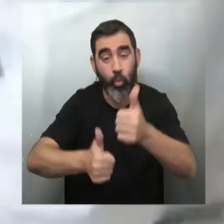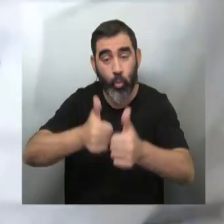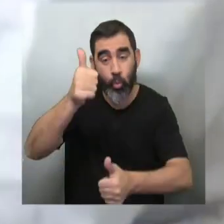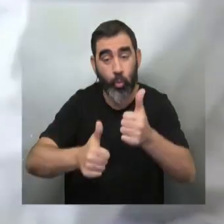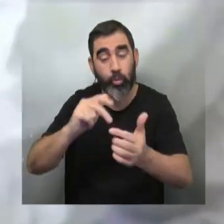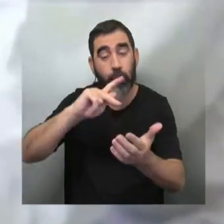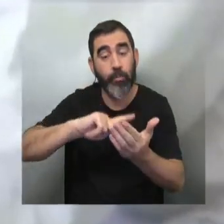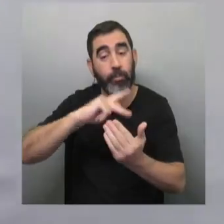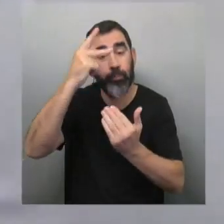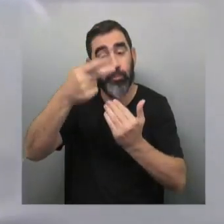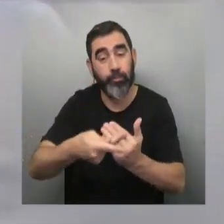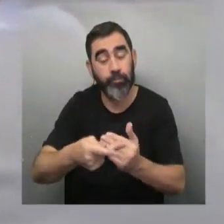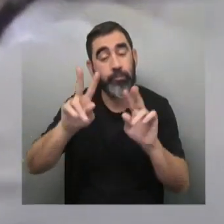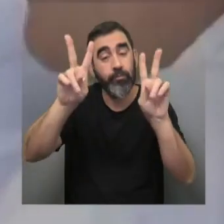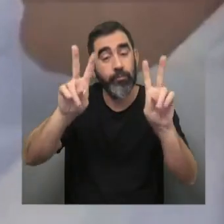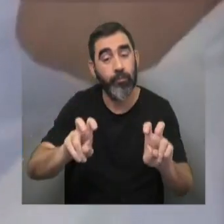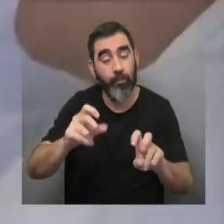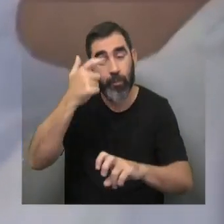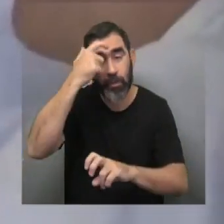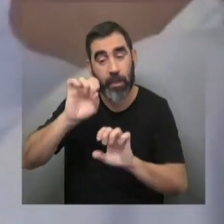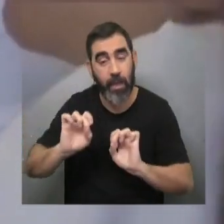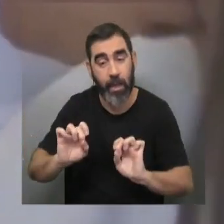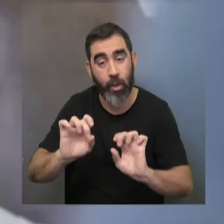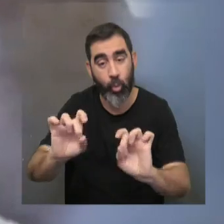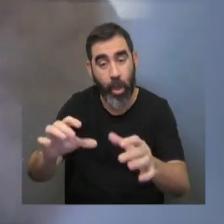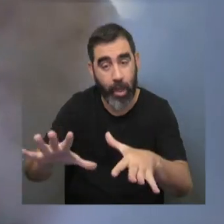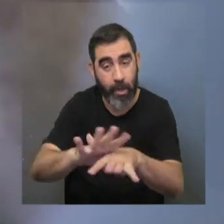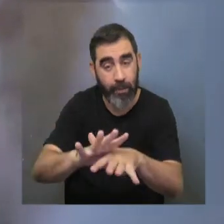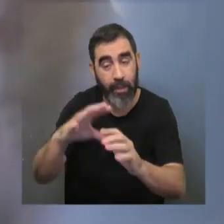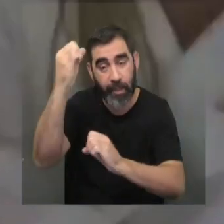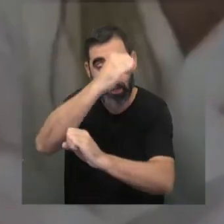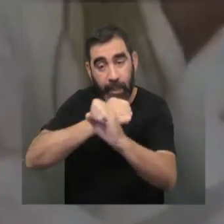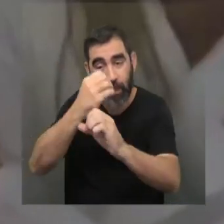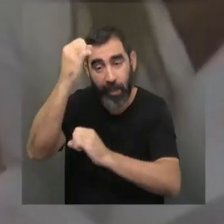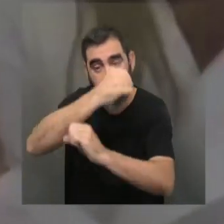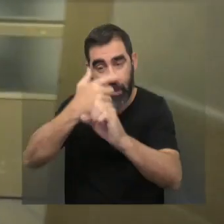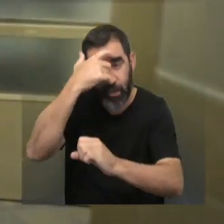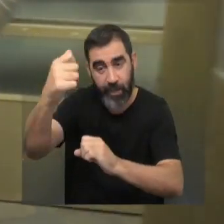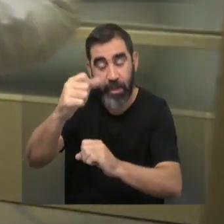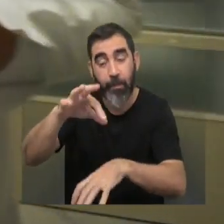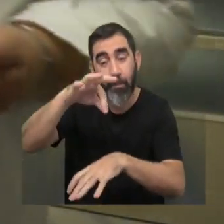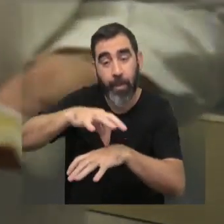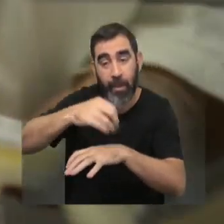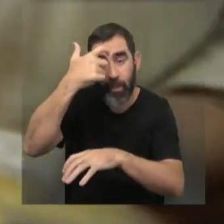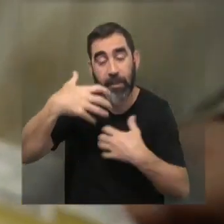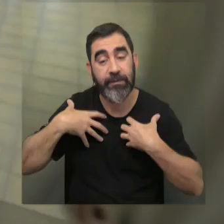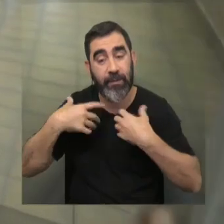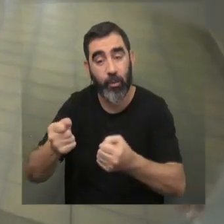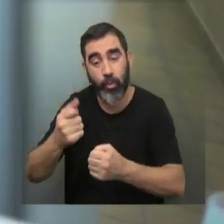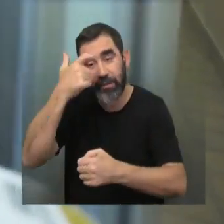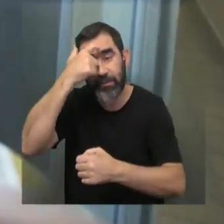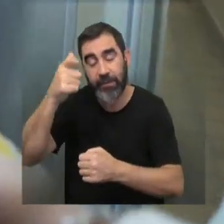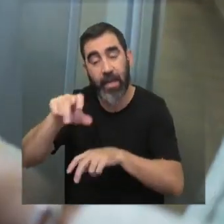proyecto de investigación en las áreas ciencias naturales y exactas, ingeniería y tecnología, ciencias médicas y de la salud y